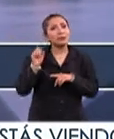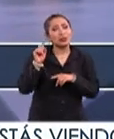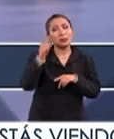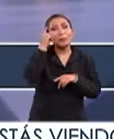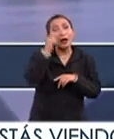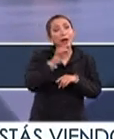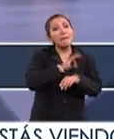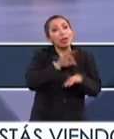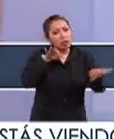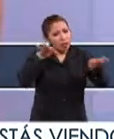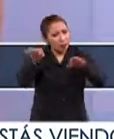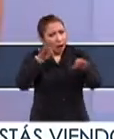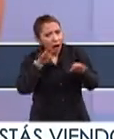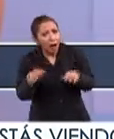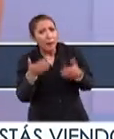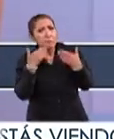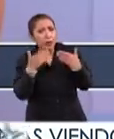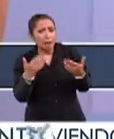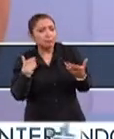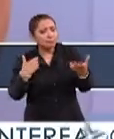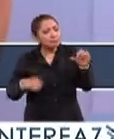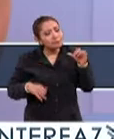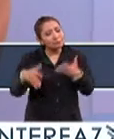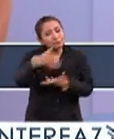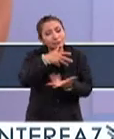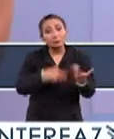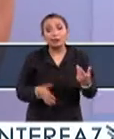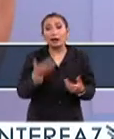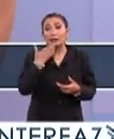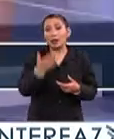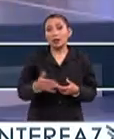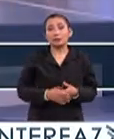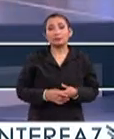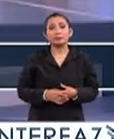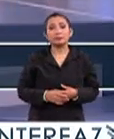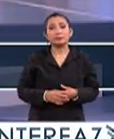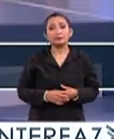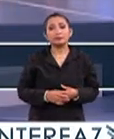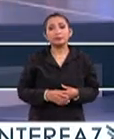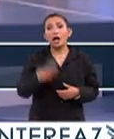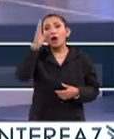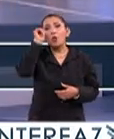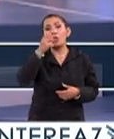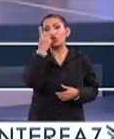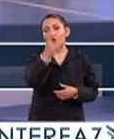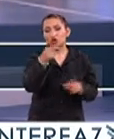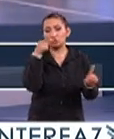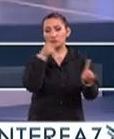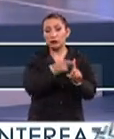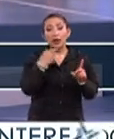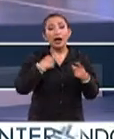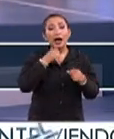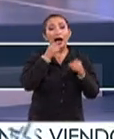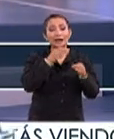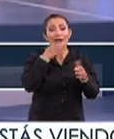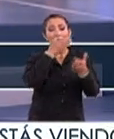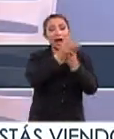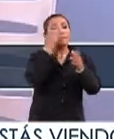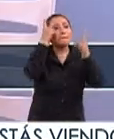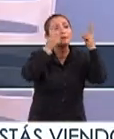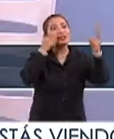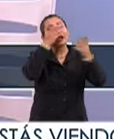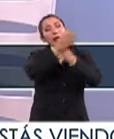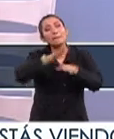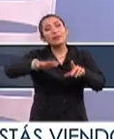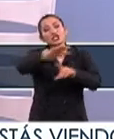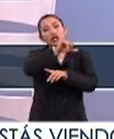para que se pueda trabajar de manera muy dinámica. Pues si te parece bien, Julieta, acordemos en dos cosas. Una, que la agencia informativa los visite en